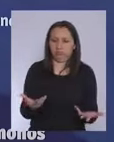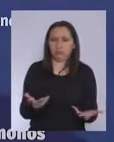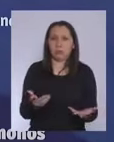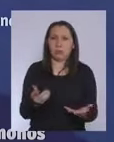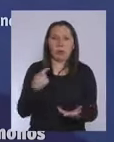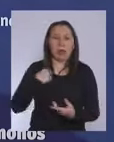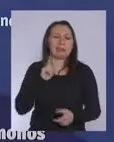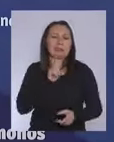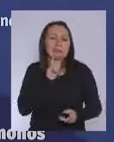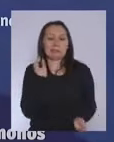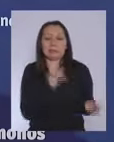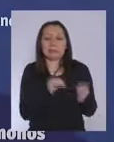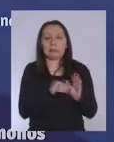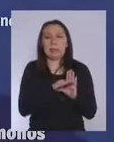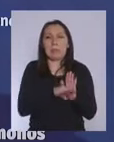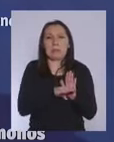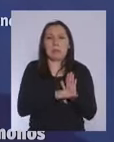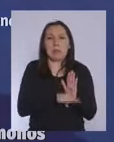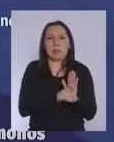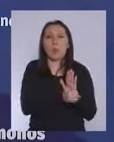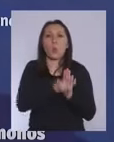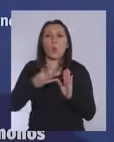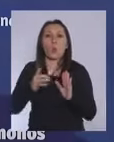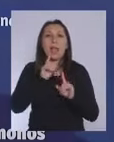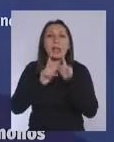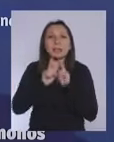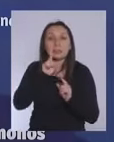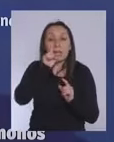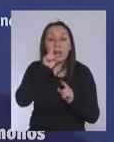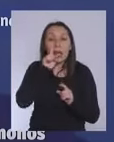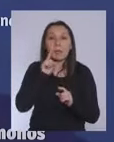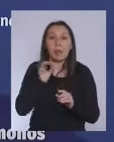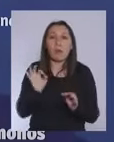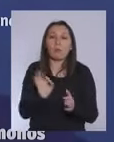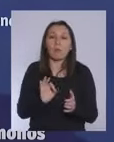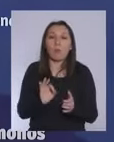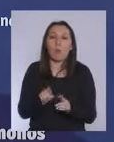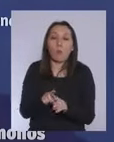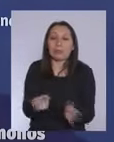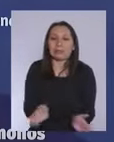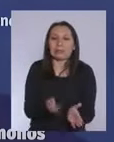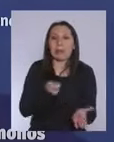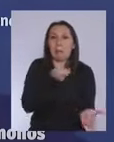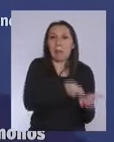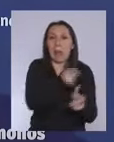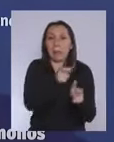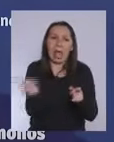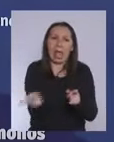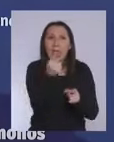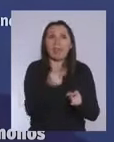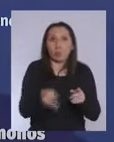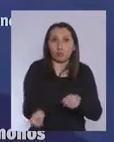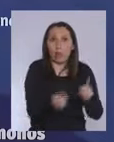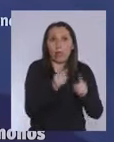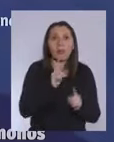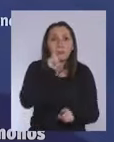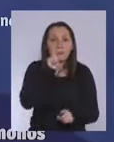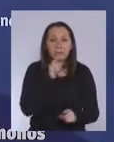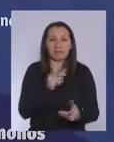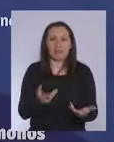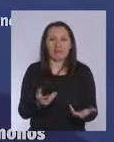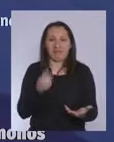artificialmente se están bajando las cifras a estímulos a las personas yo lo